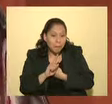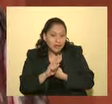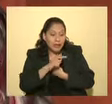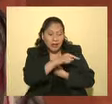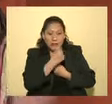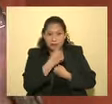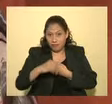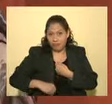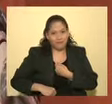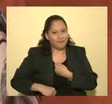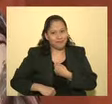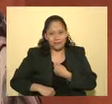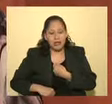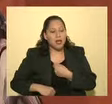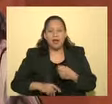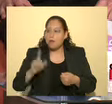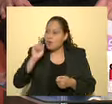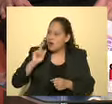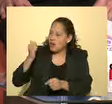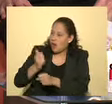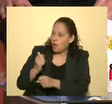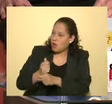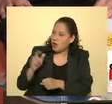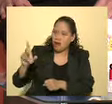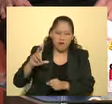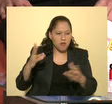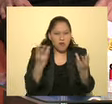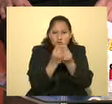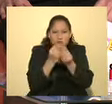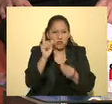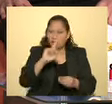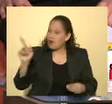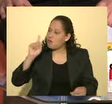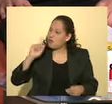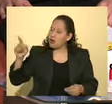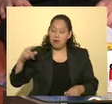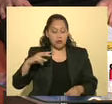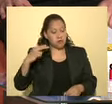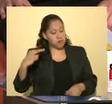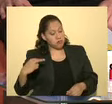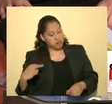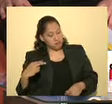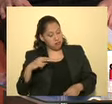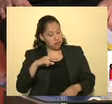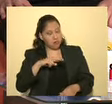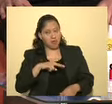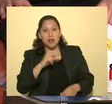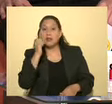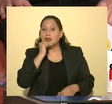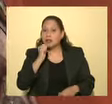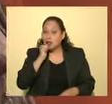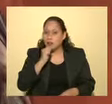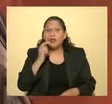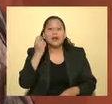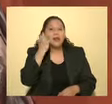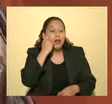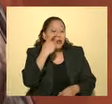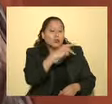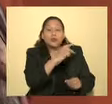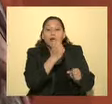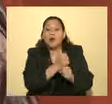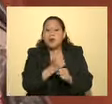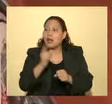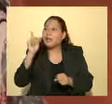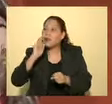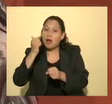Es que no quiero que conviva con su abuela porque a mí me veía feo. Señora, es su abuela. Si la señora no ejerce violencia en contra